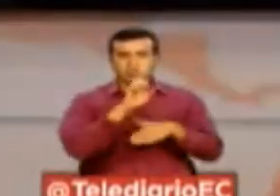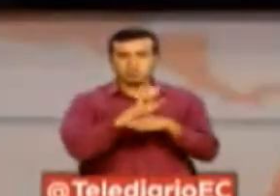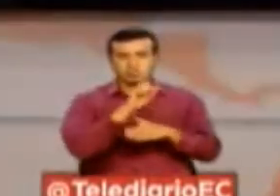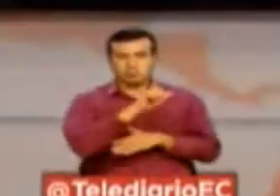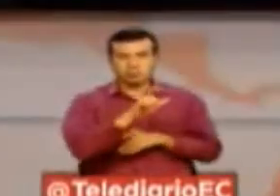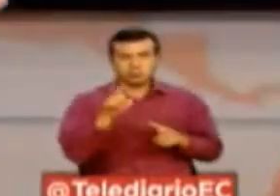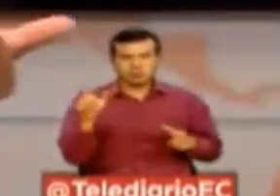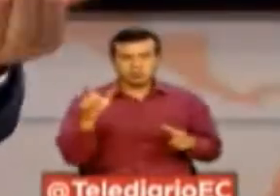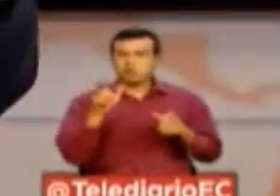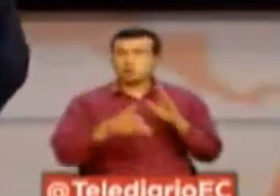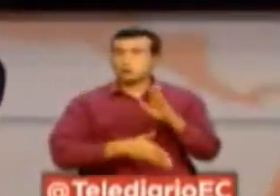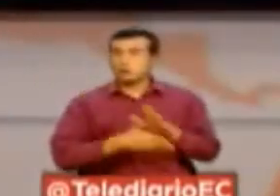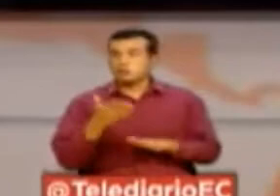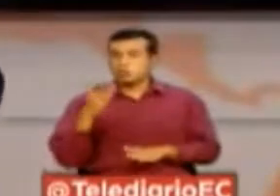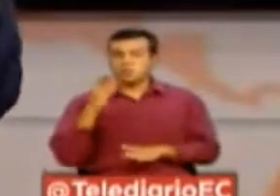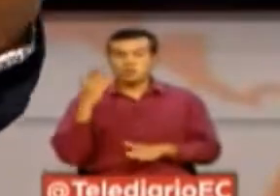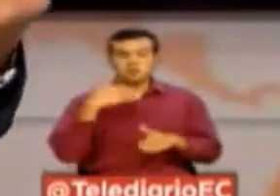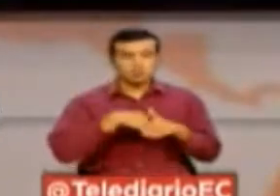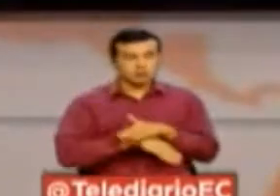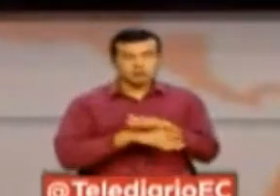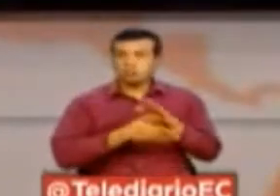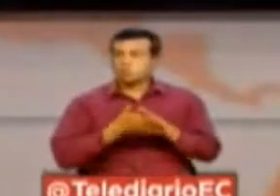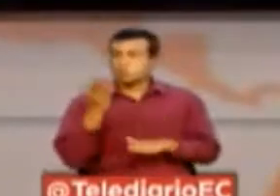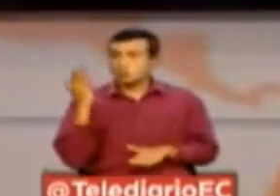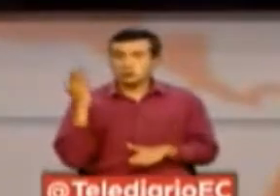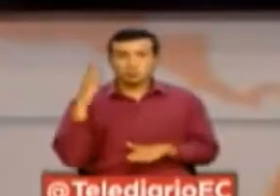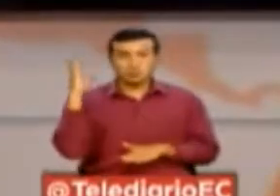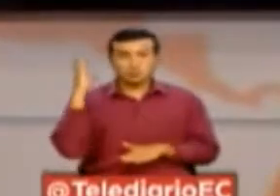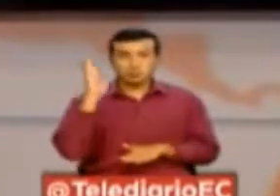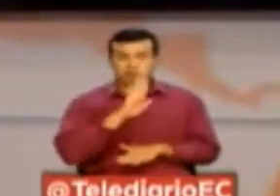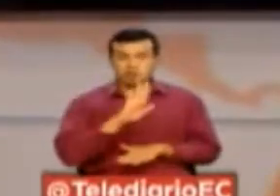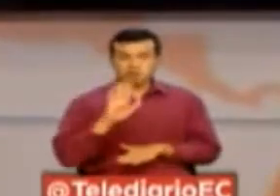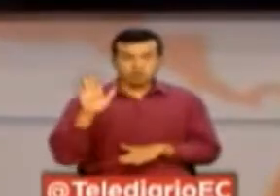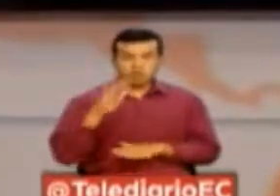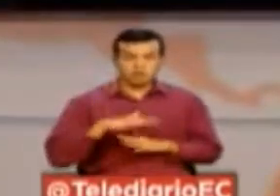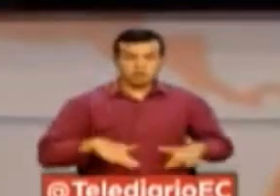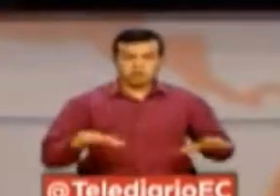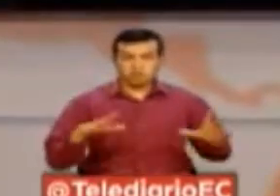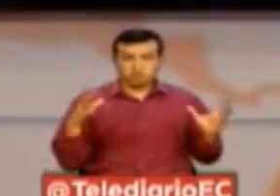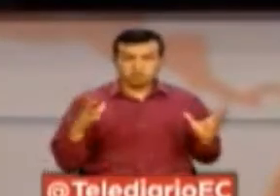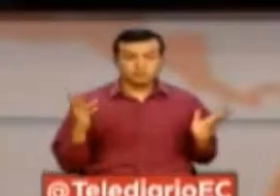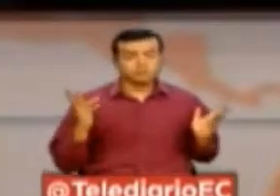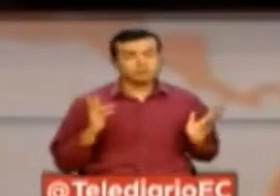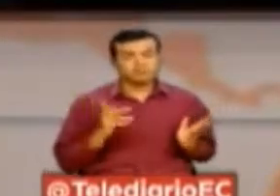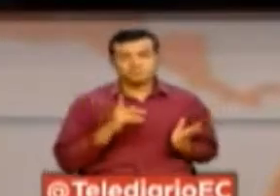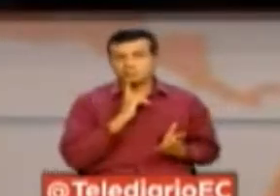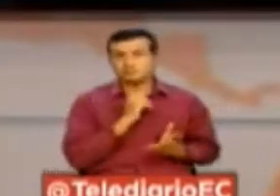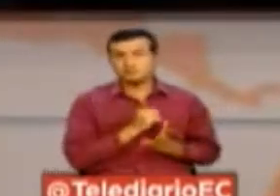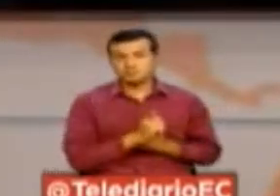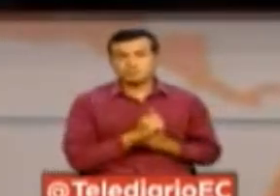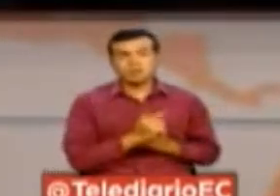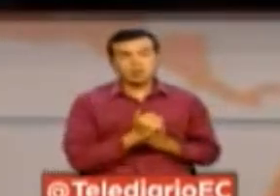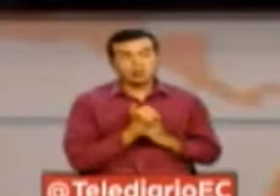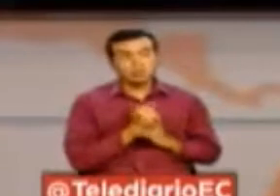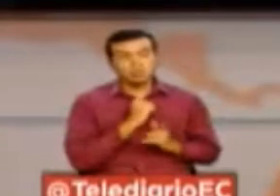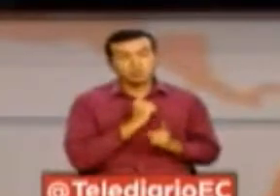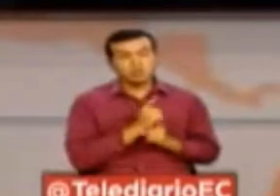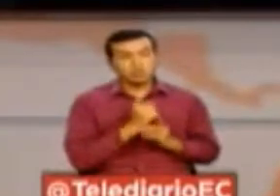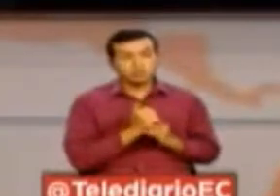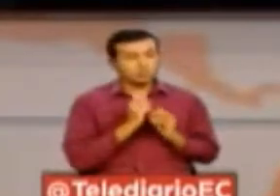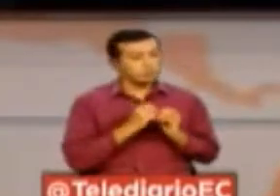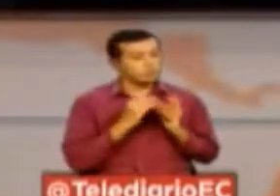a ecuador y que salen del ecuador que ingresan y que salen de colombia nuestras fronteras como sin duda alguna eso nos va a facilitar